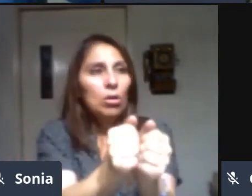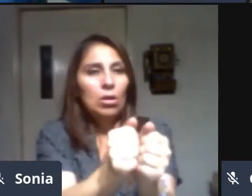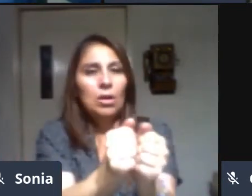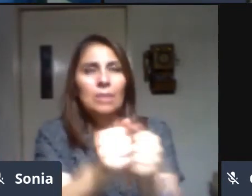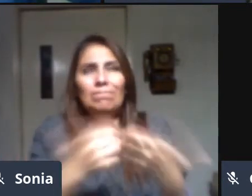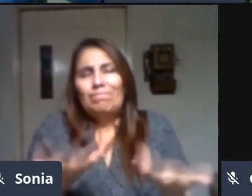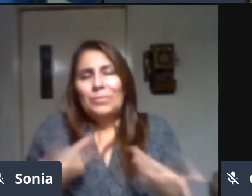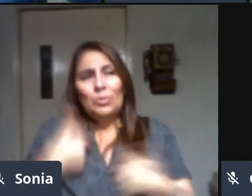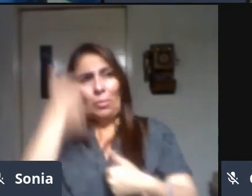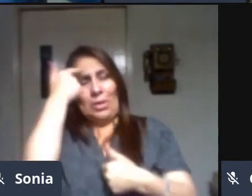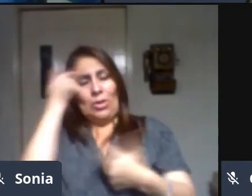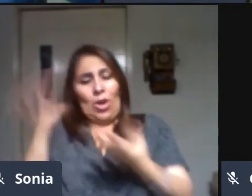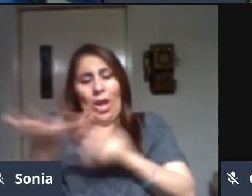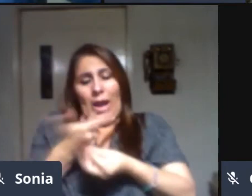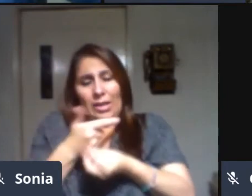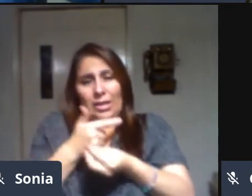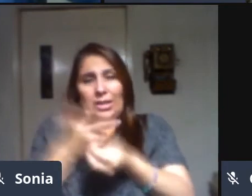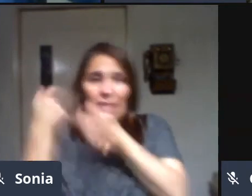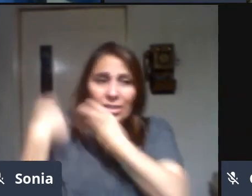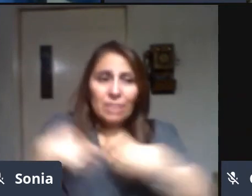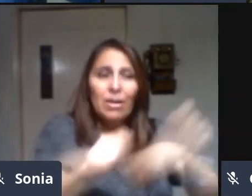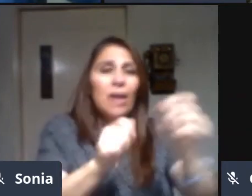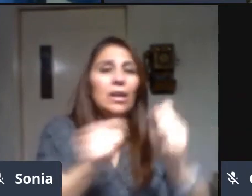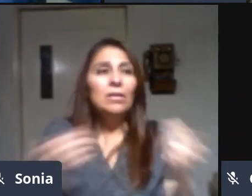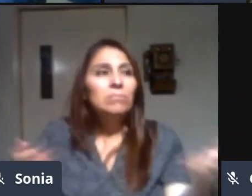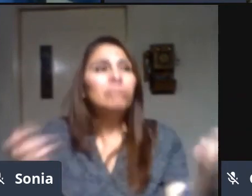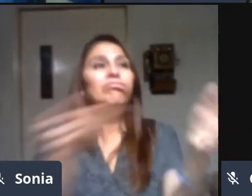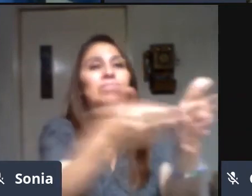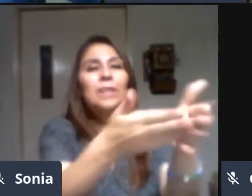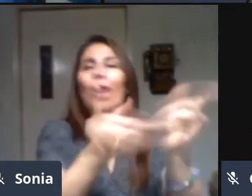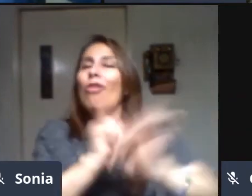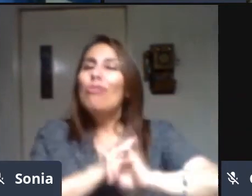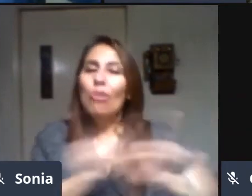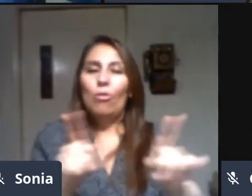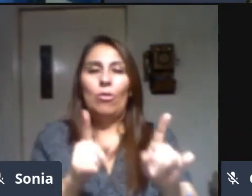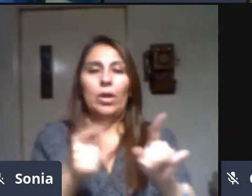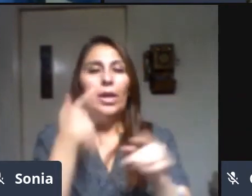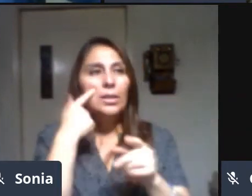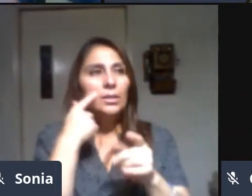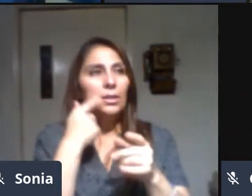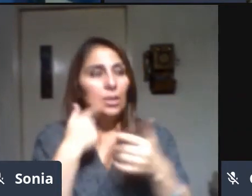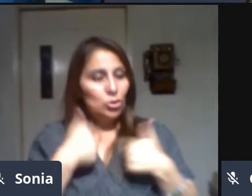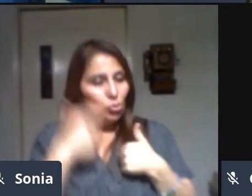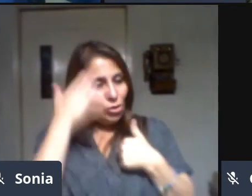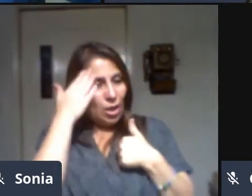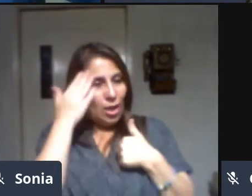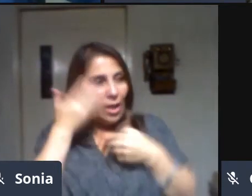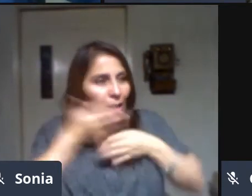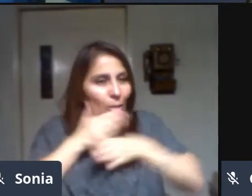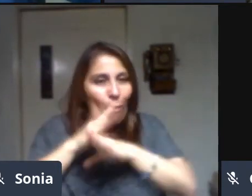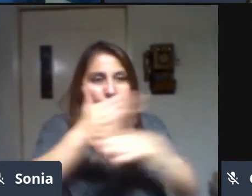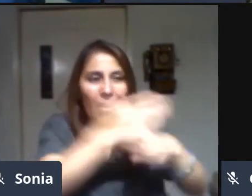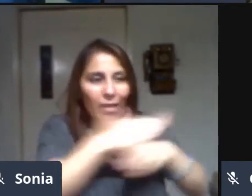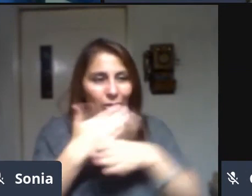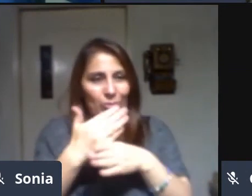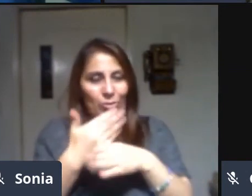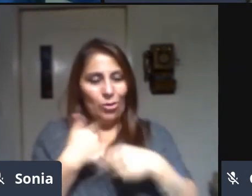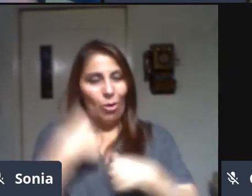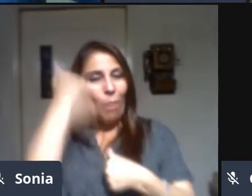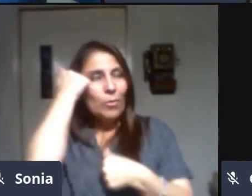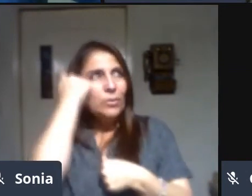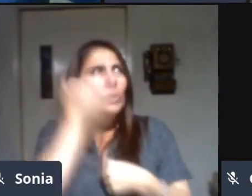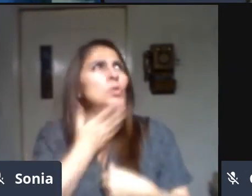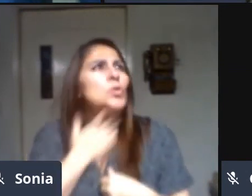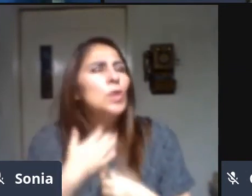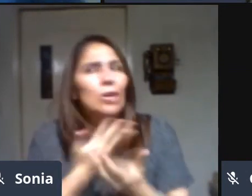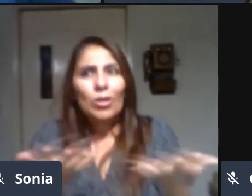llevar ni llegar con es compartir esas cosas que particularmente en nuestro caso como maestro nos apasionan la escritura y la